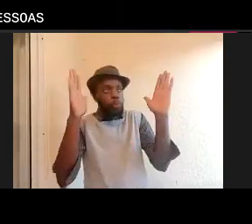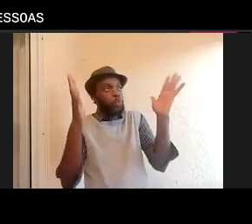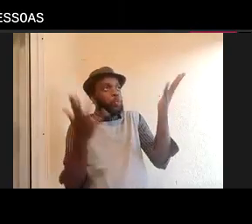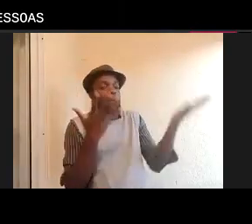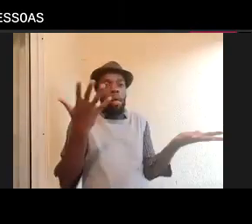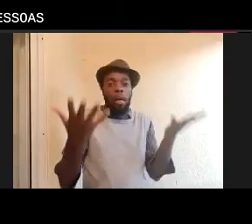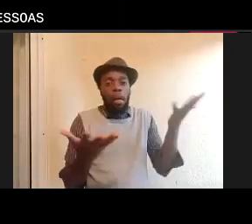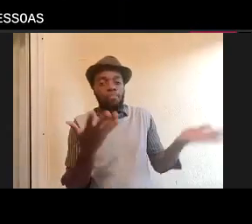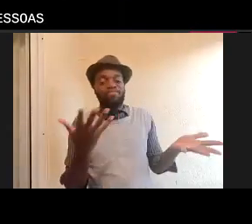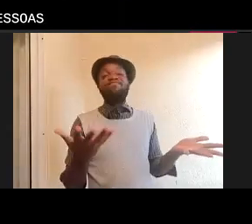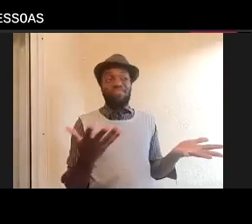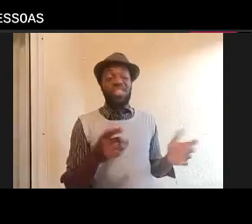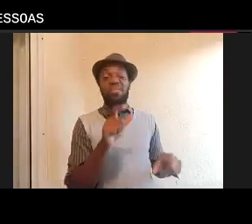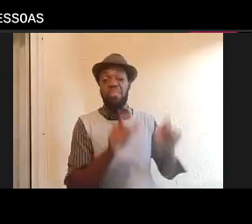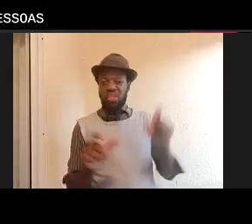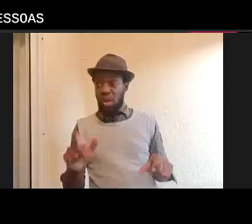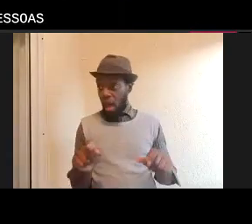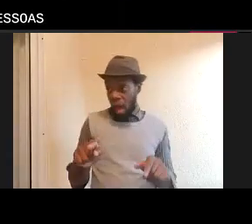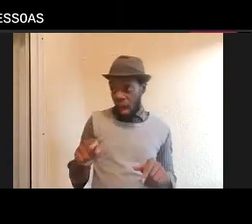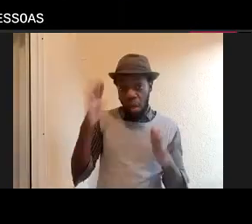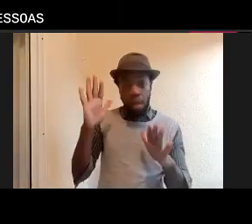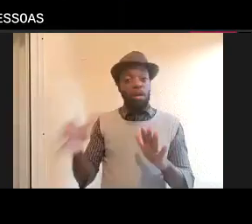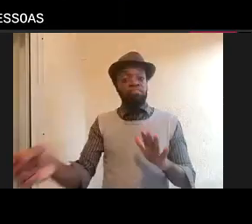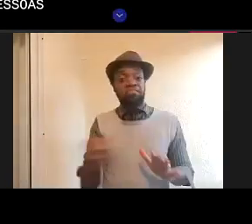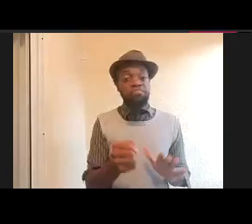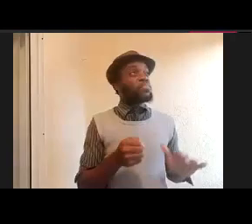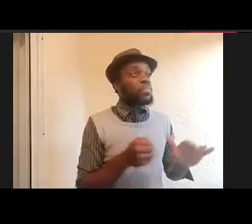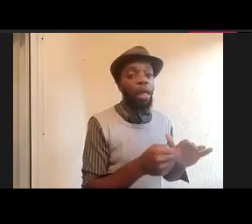Son vulneradas en